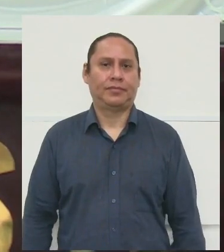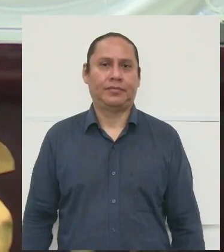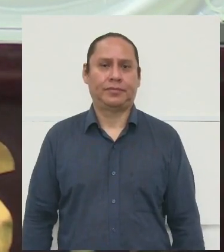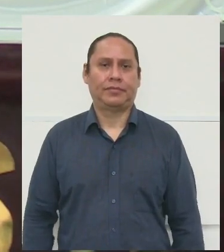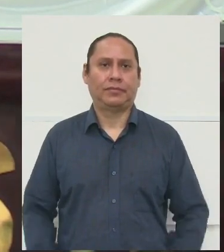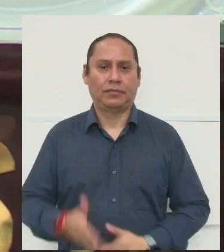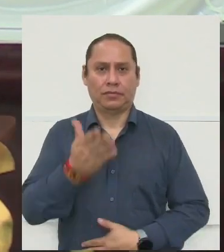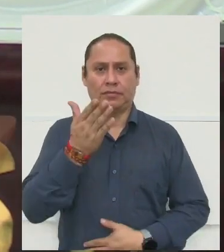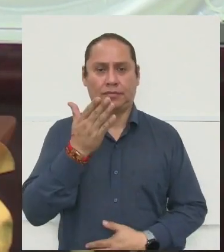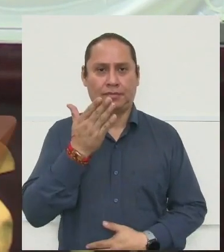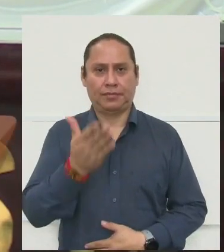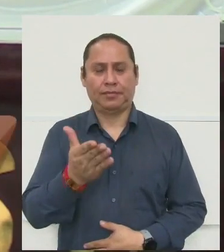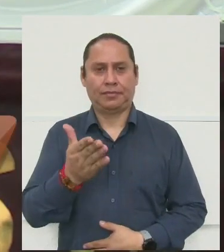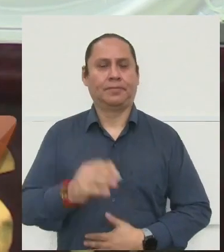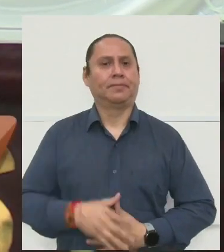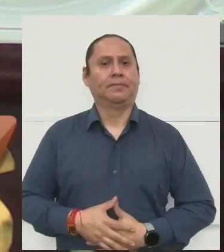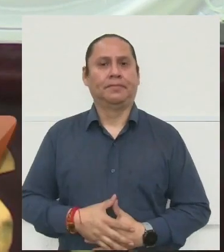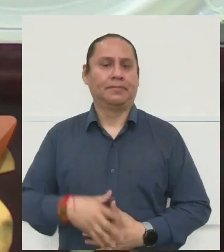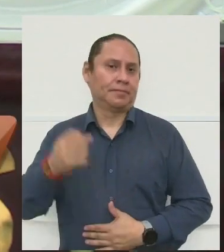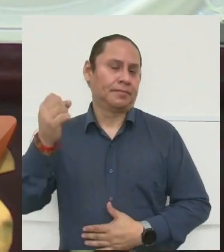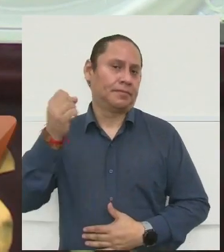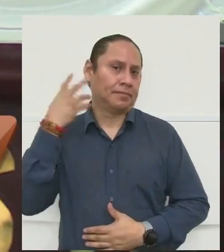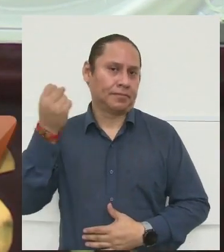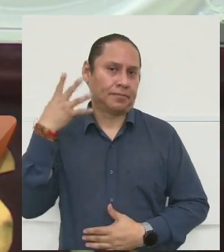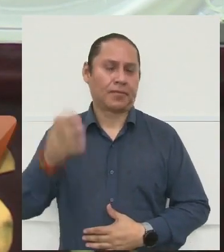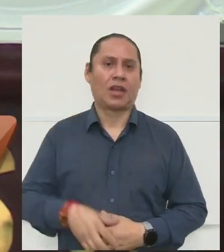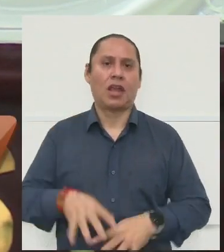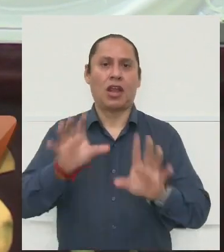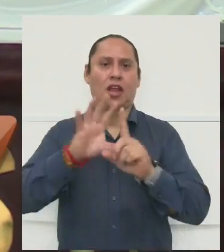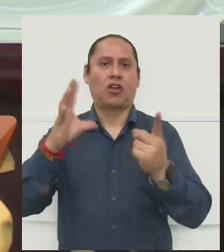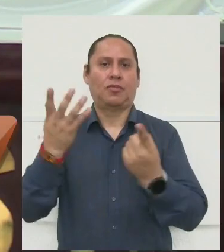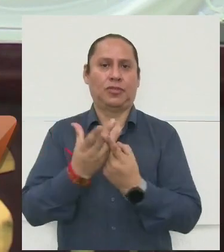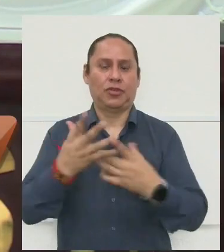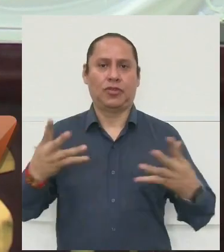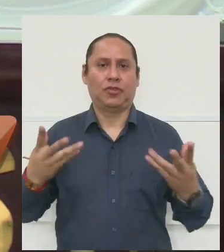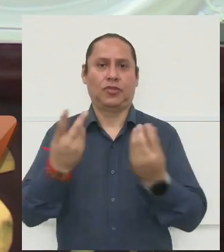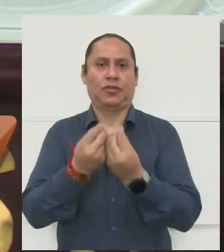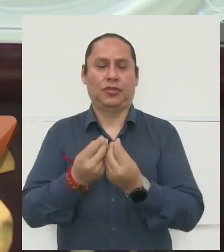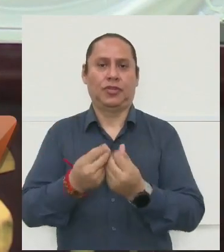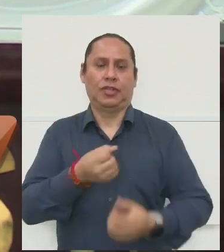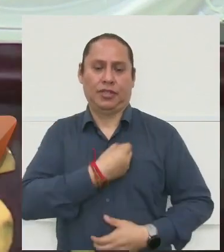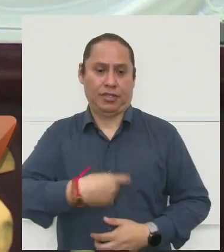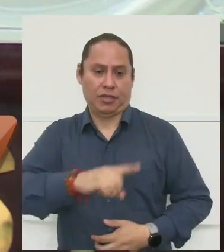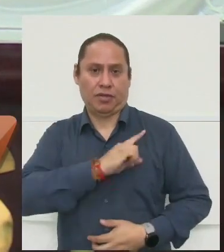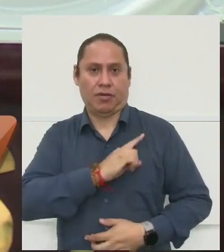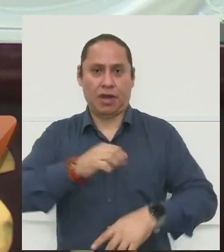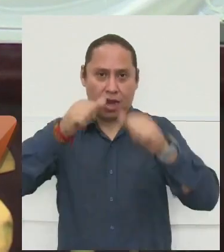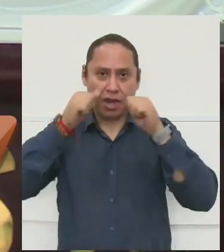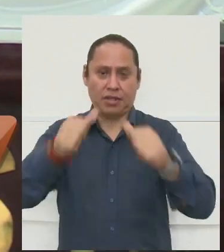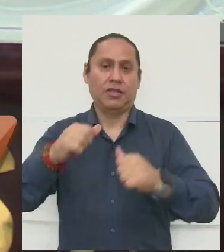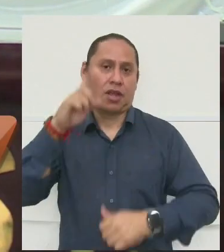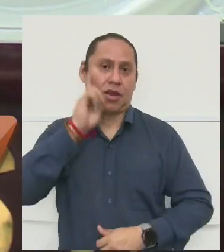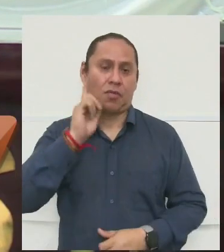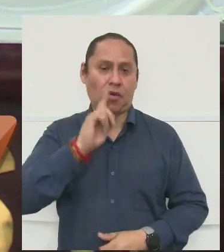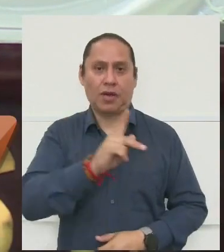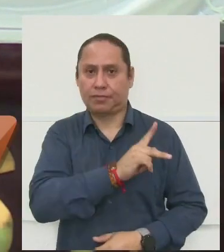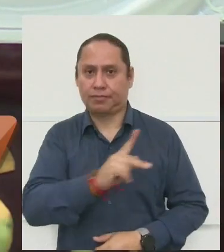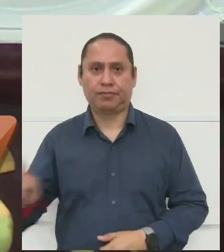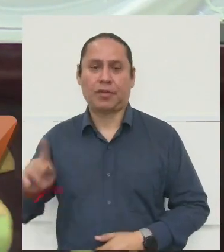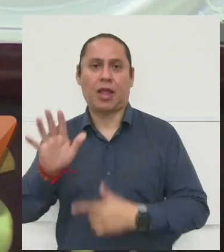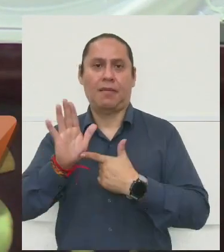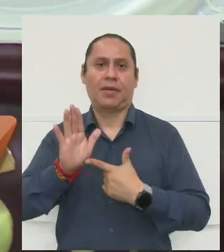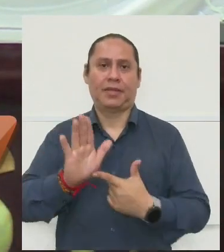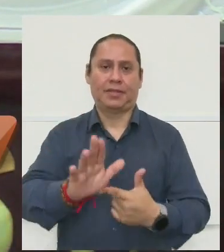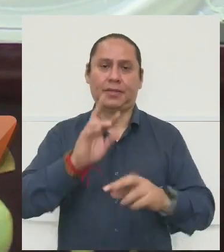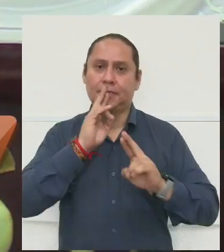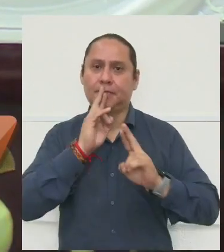honorable asamblea las comisiones Unidas de salubridad y asistencia y de atención a la mujer y a la niñez